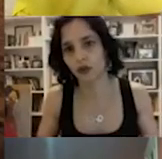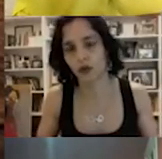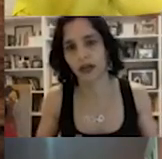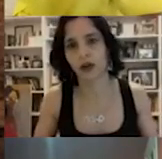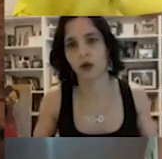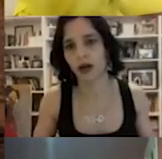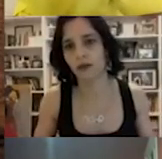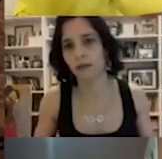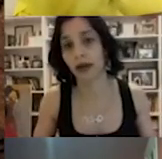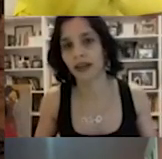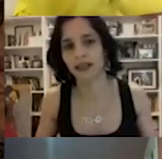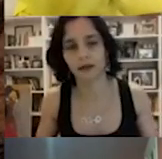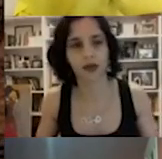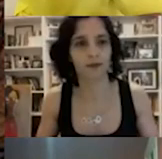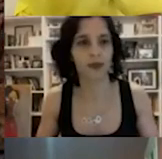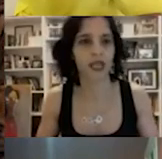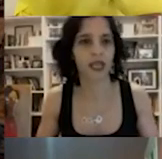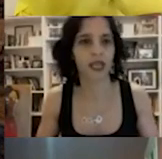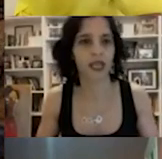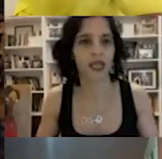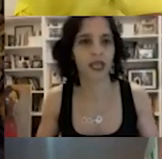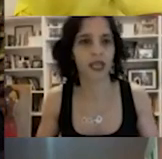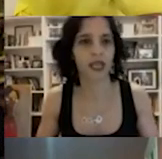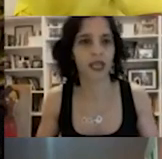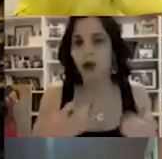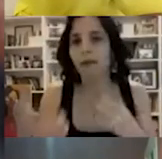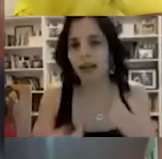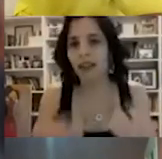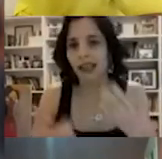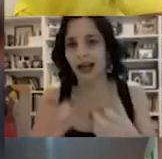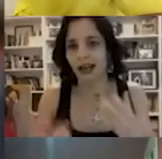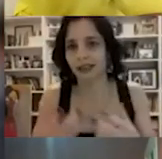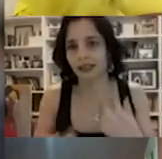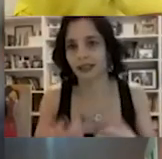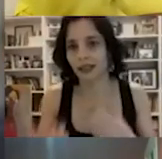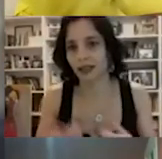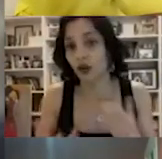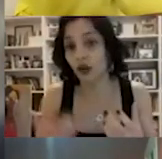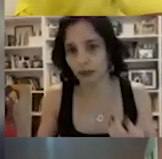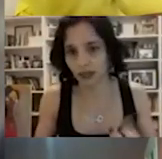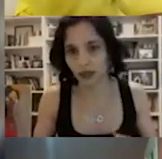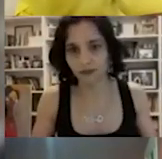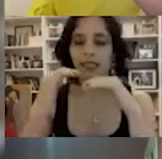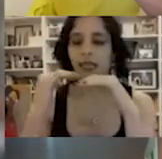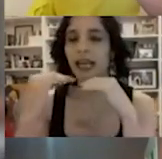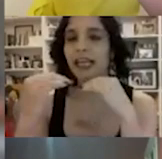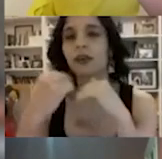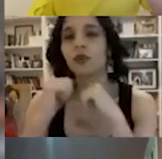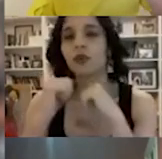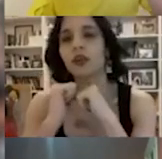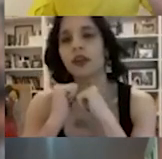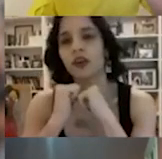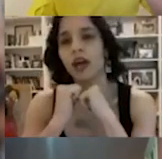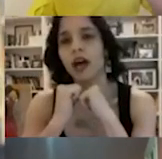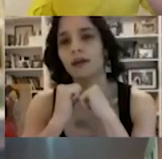o el riesgo a perder el trabajo. O el riesgo a las pérdidas económicas, ¿no? En este